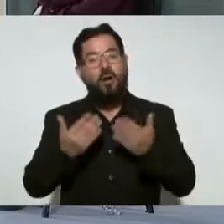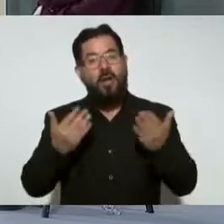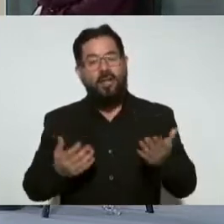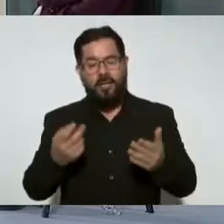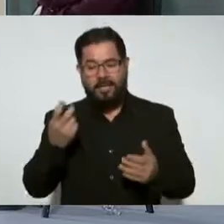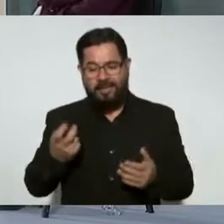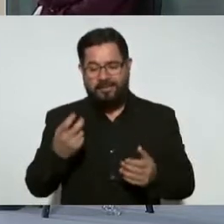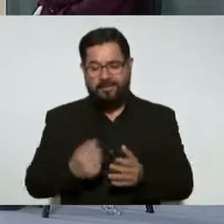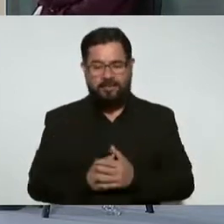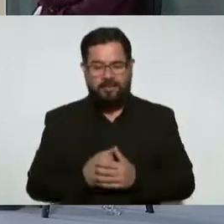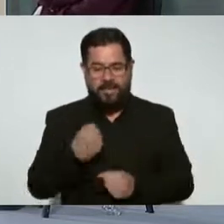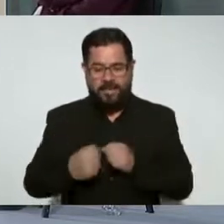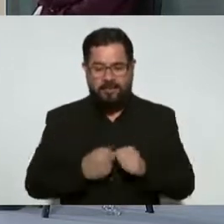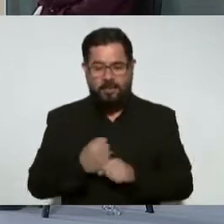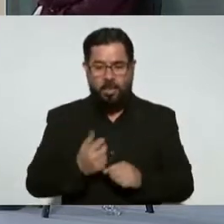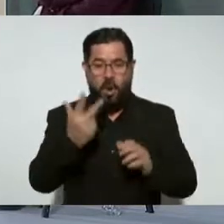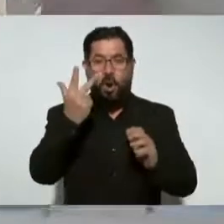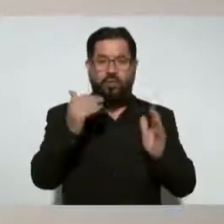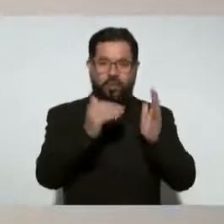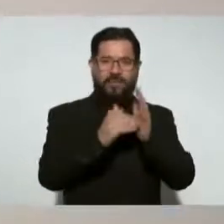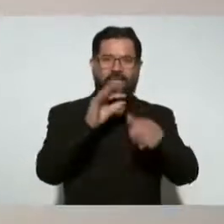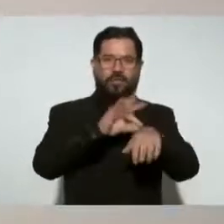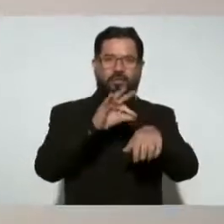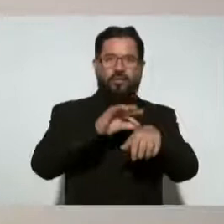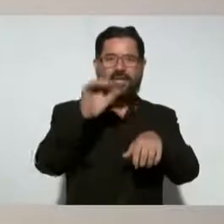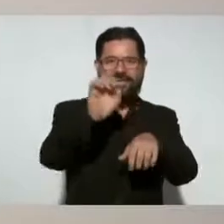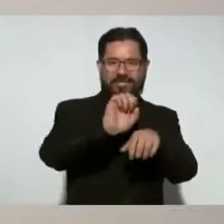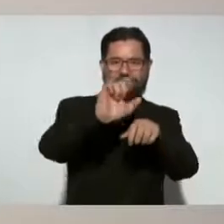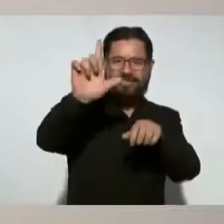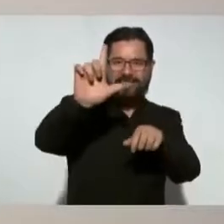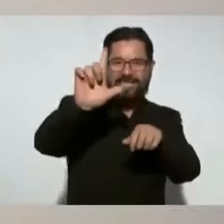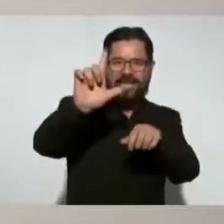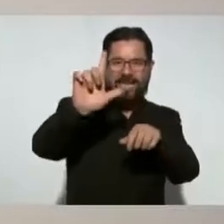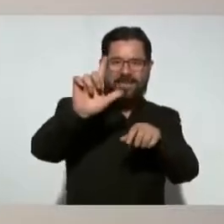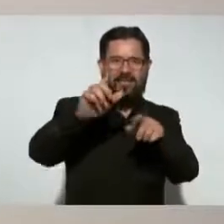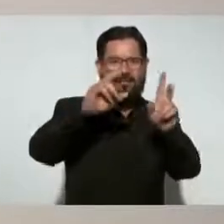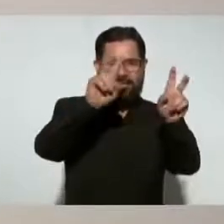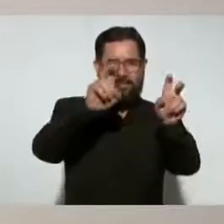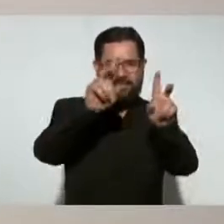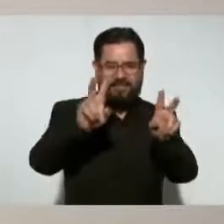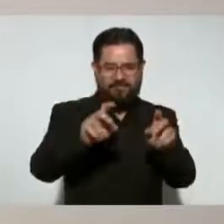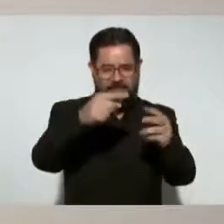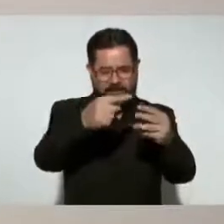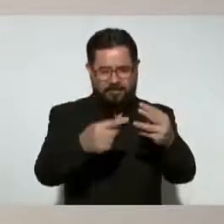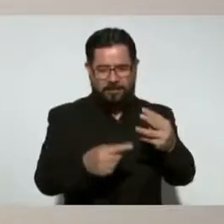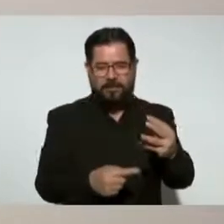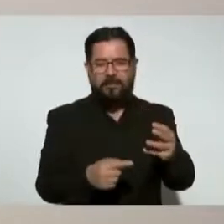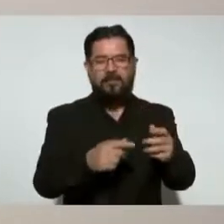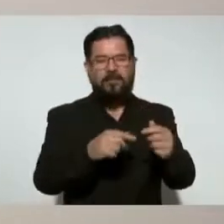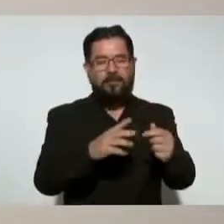8,000 especialistas que se tenían,